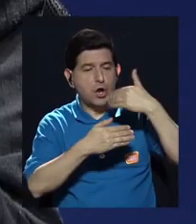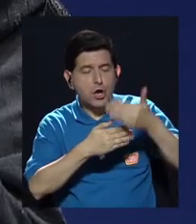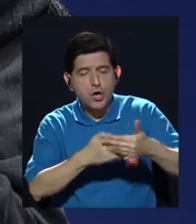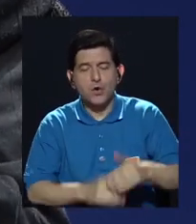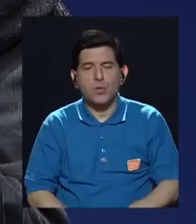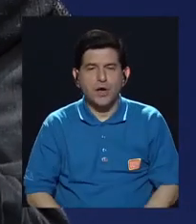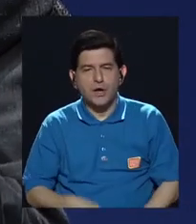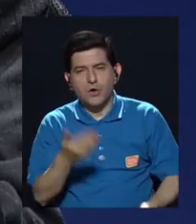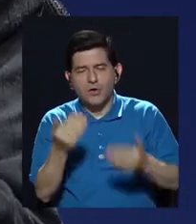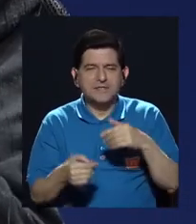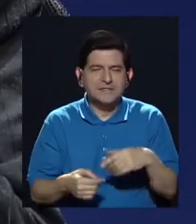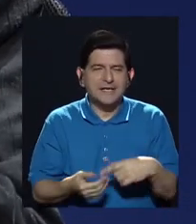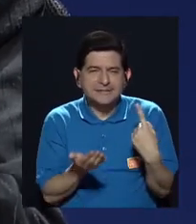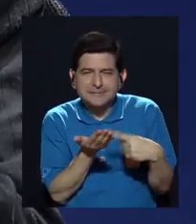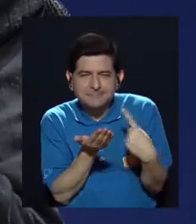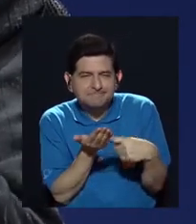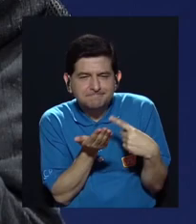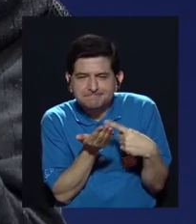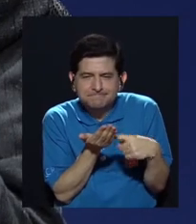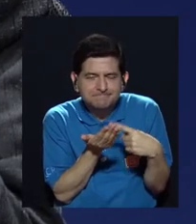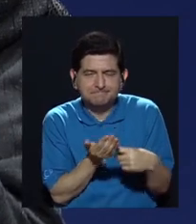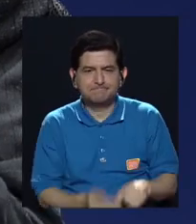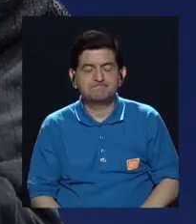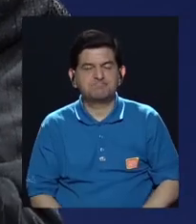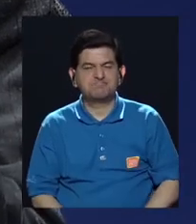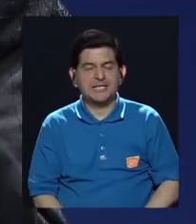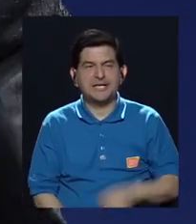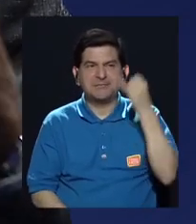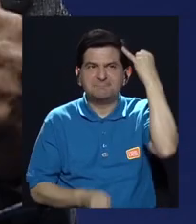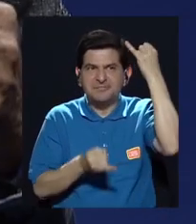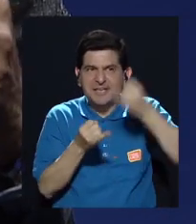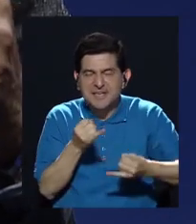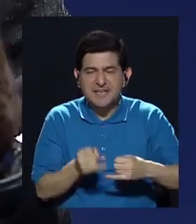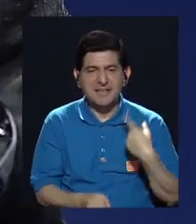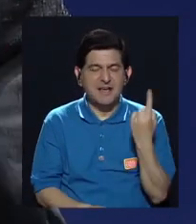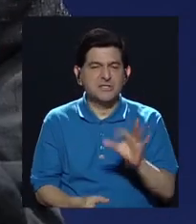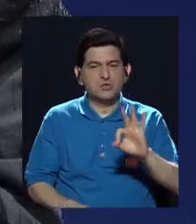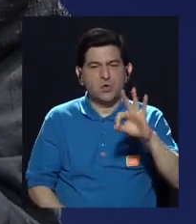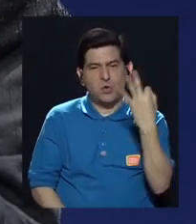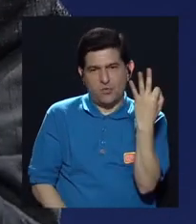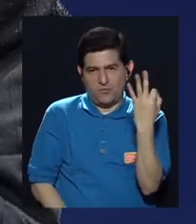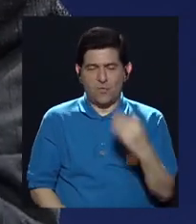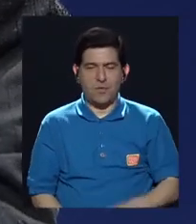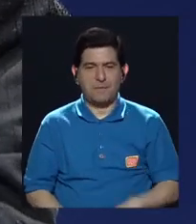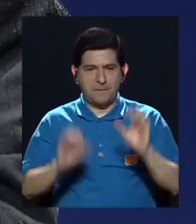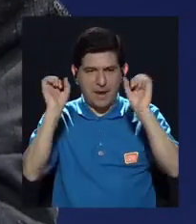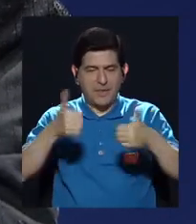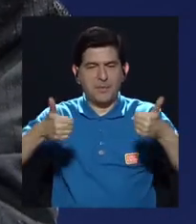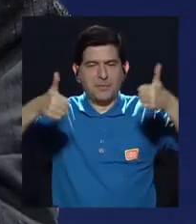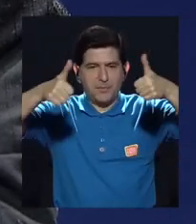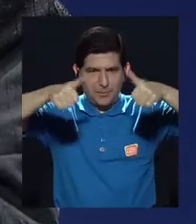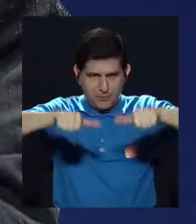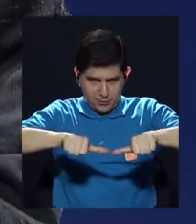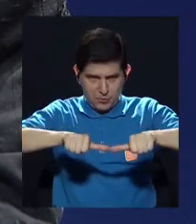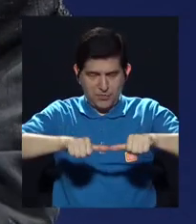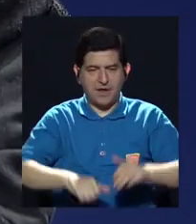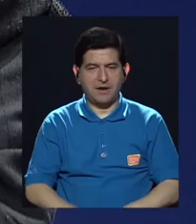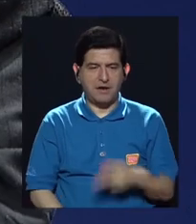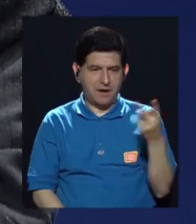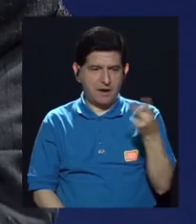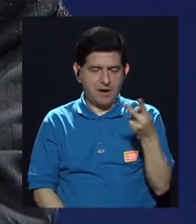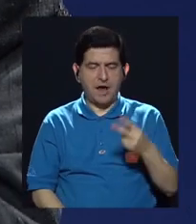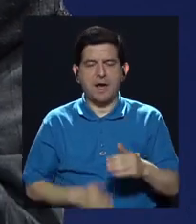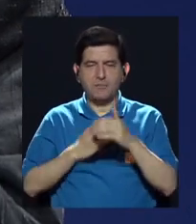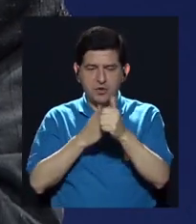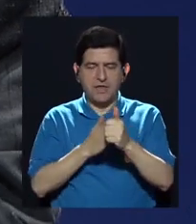después de un estire y encoge, se llega a la conclusión que la única forma de llegar a un acuerdo es que